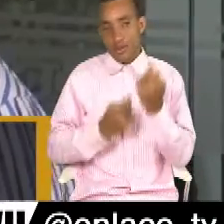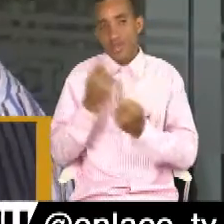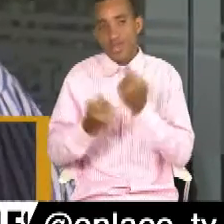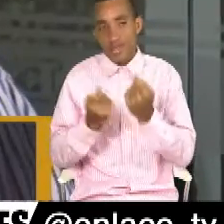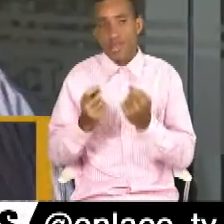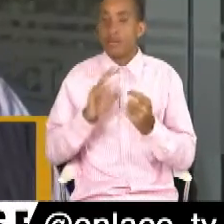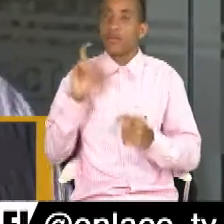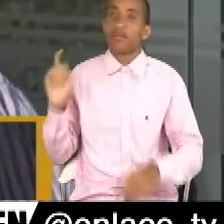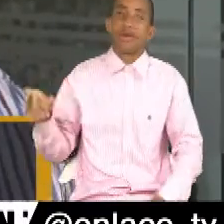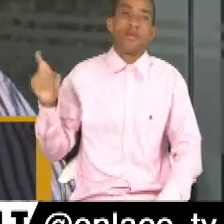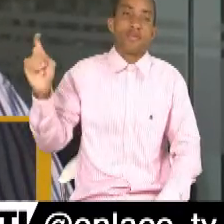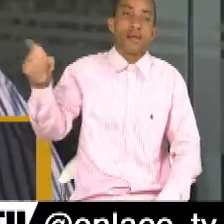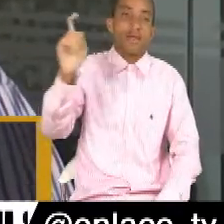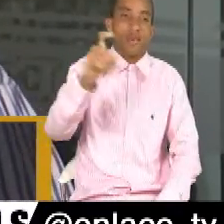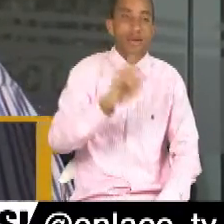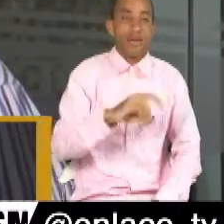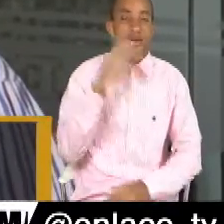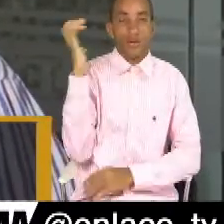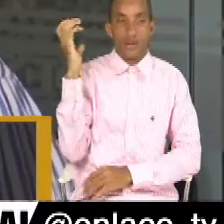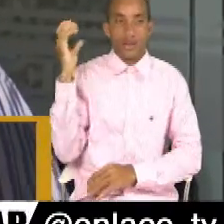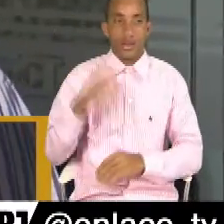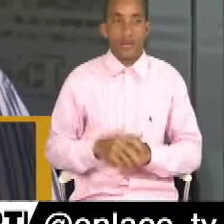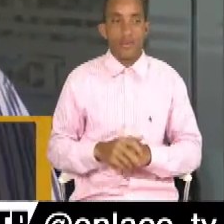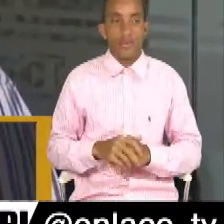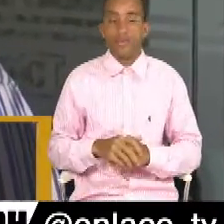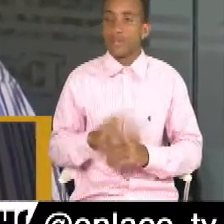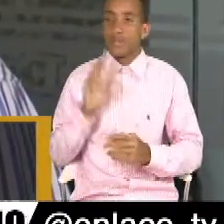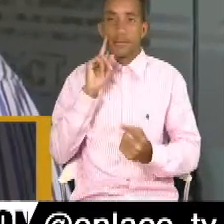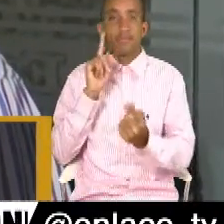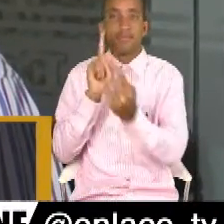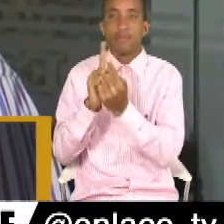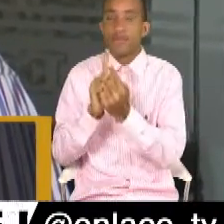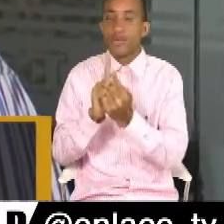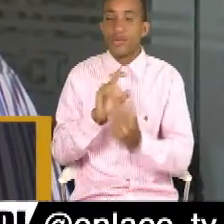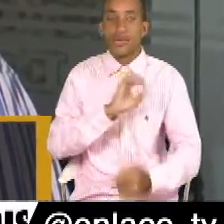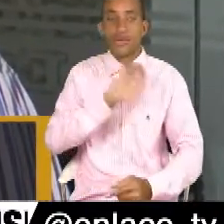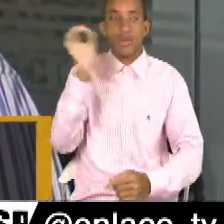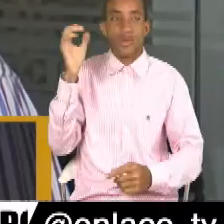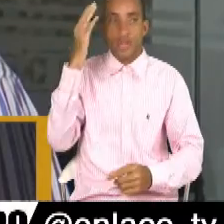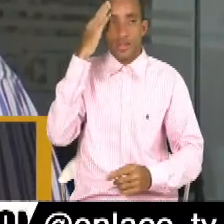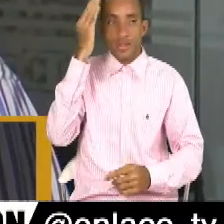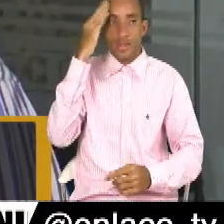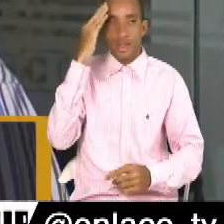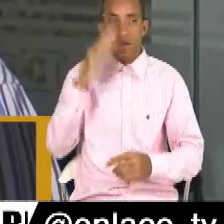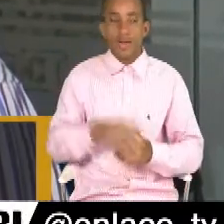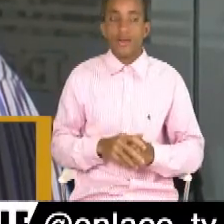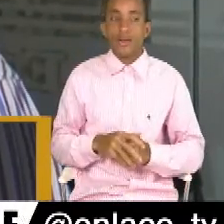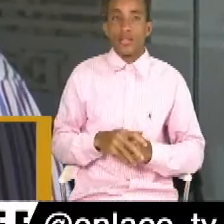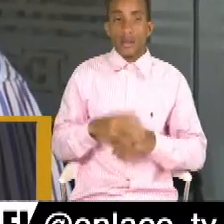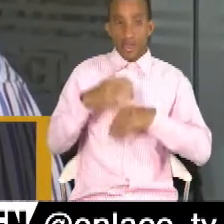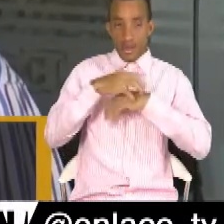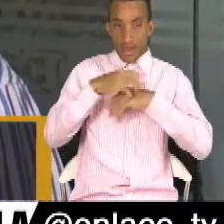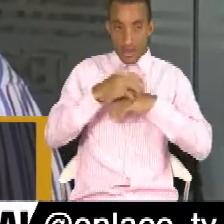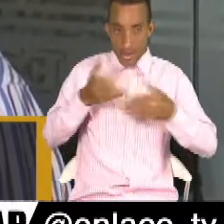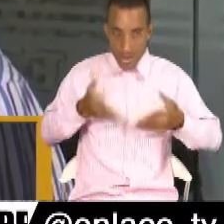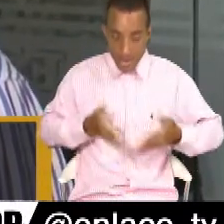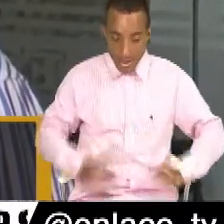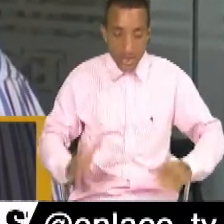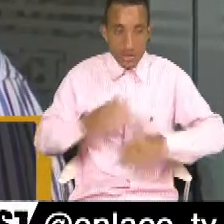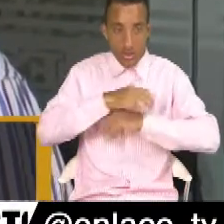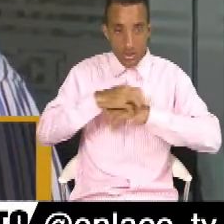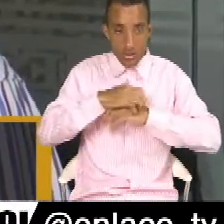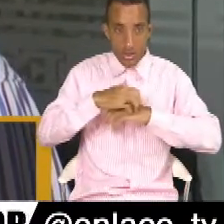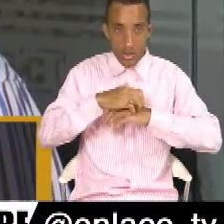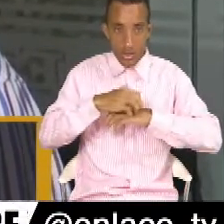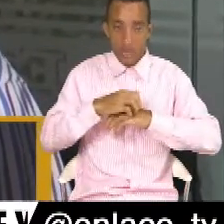Mantengo andando por todo el país, pero no he logrado encontrarme con él. Sé que él es oriundo de Casabianca, Tolima, pero no